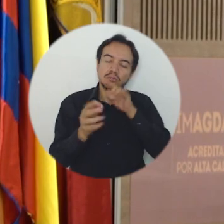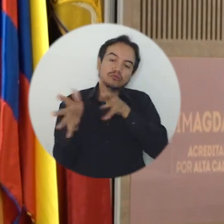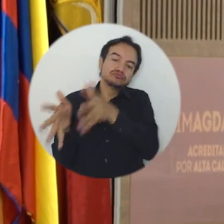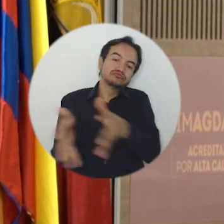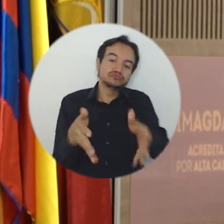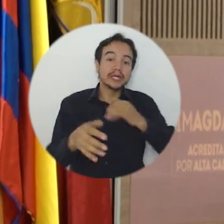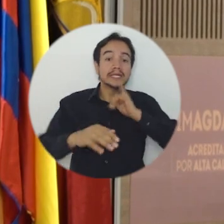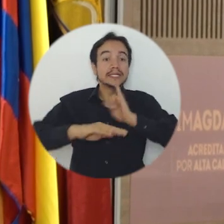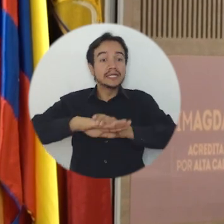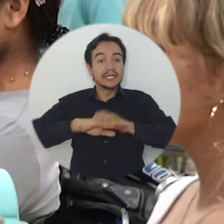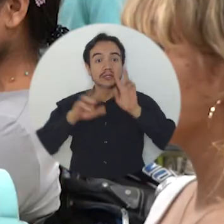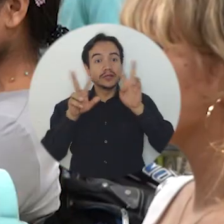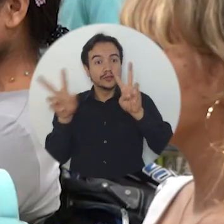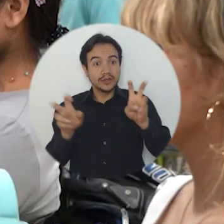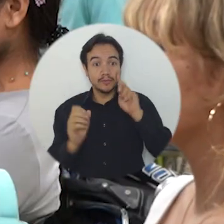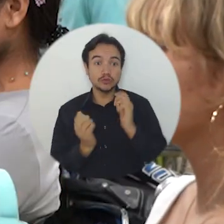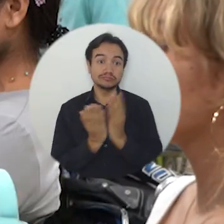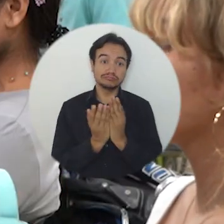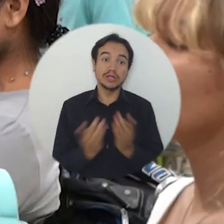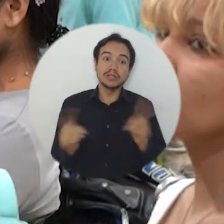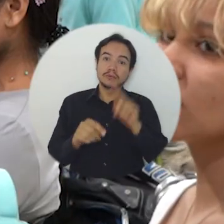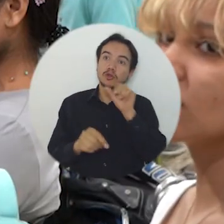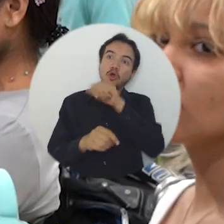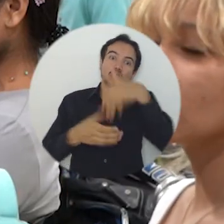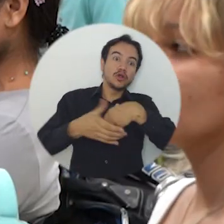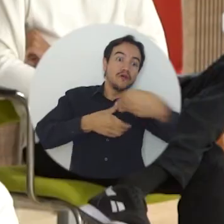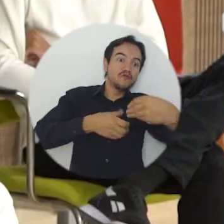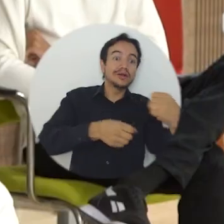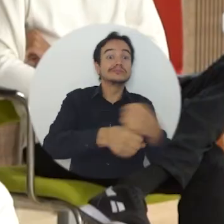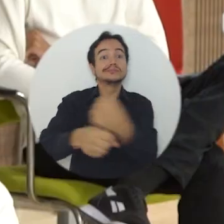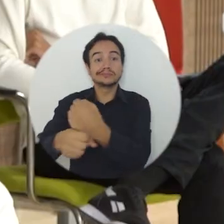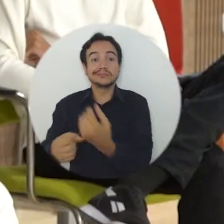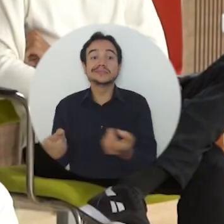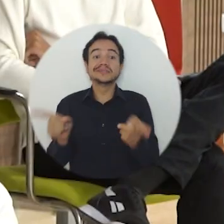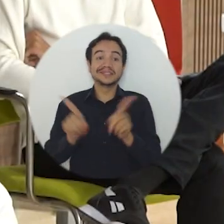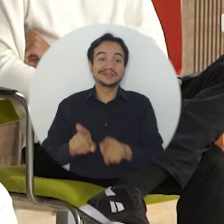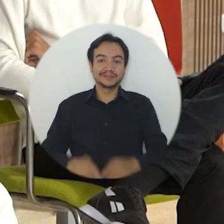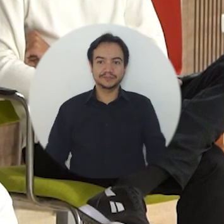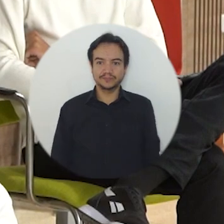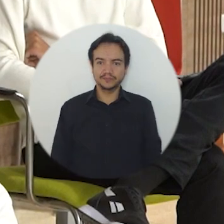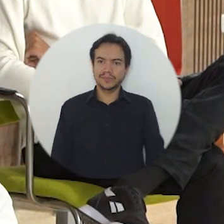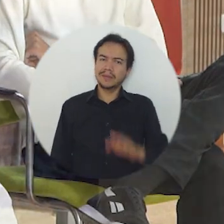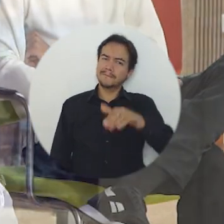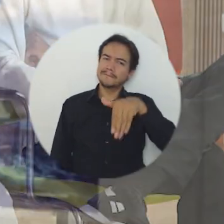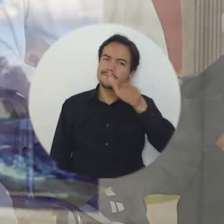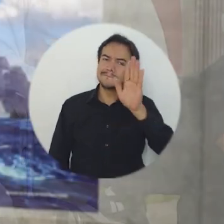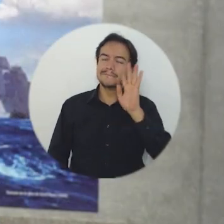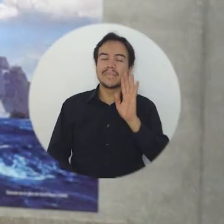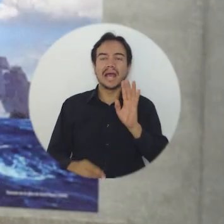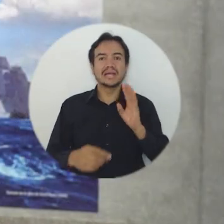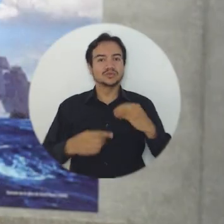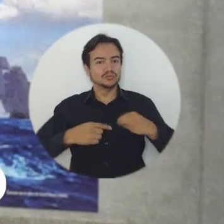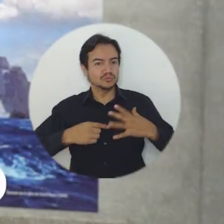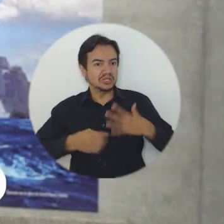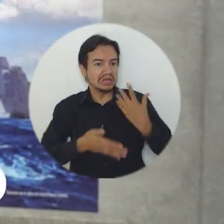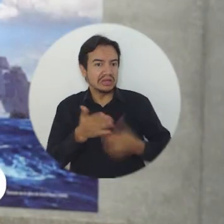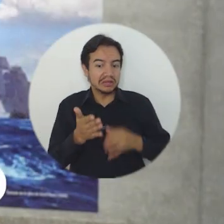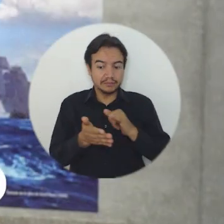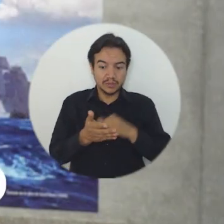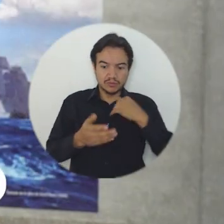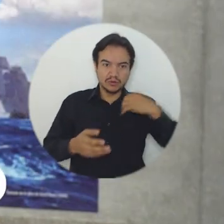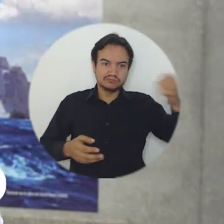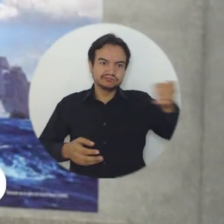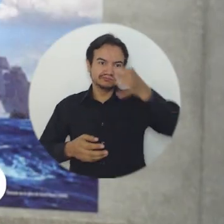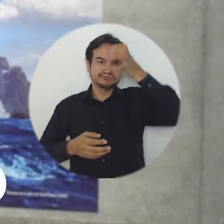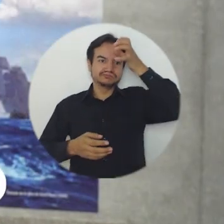la importancia del idioma inglés, no solo en el ámbito educativo, sino al enfrentarse al mundo laboral. Y sobre todo de la posibilidad